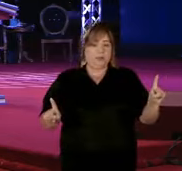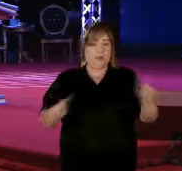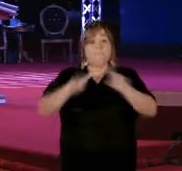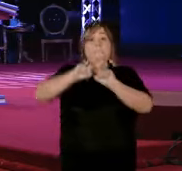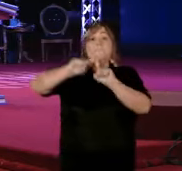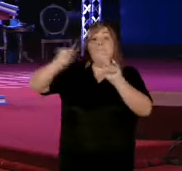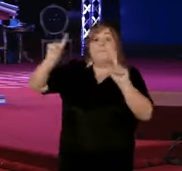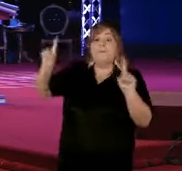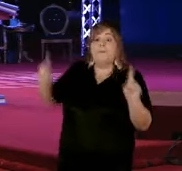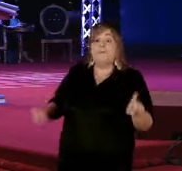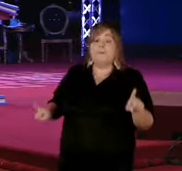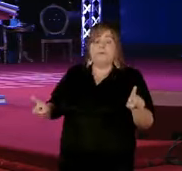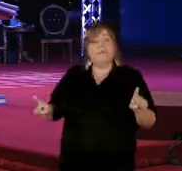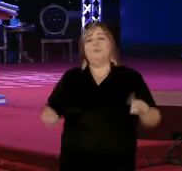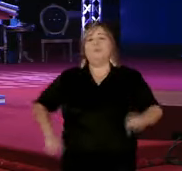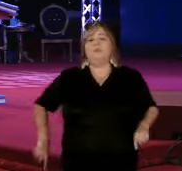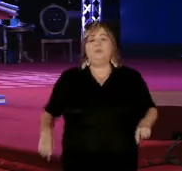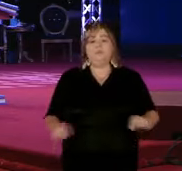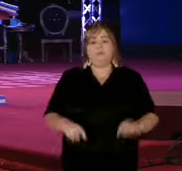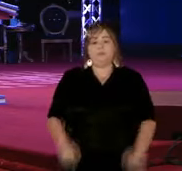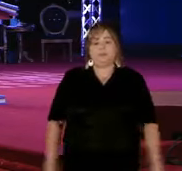Pero